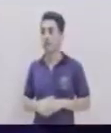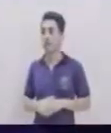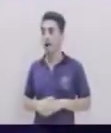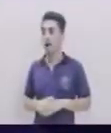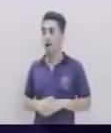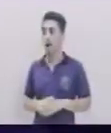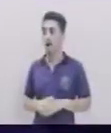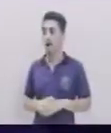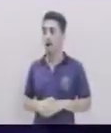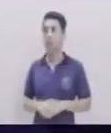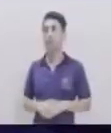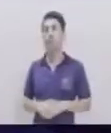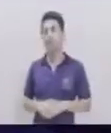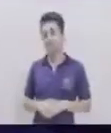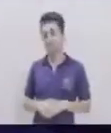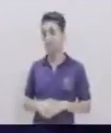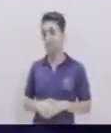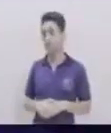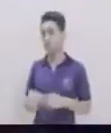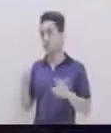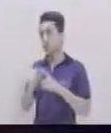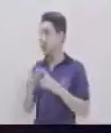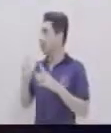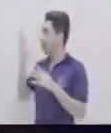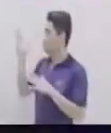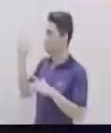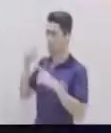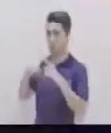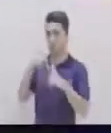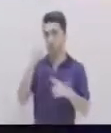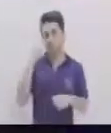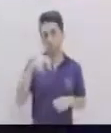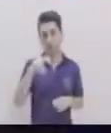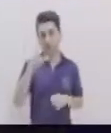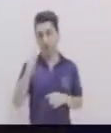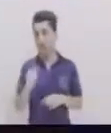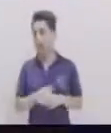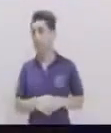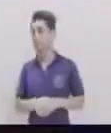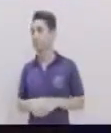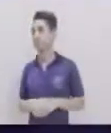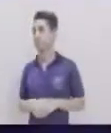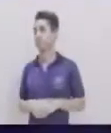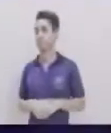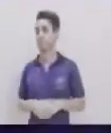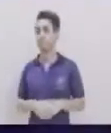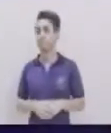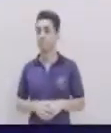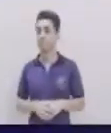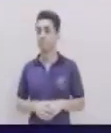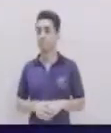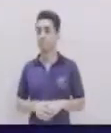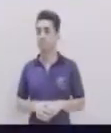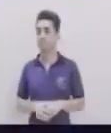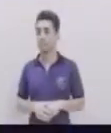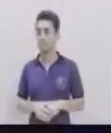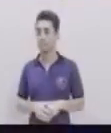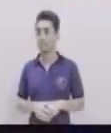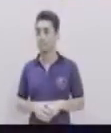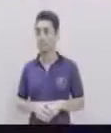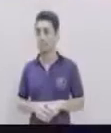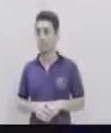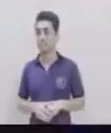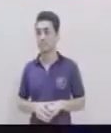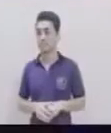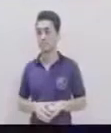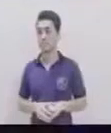tanto, vamos a pronunciarla ambuki. Repitan después de mí, ambuki. Continuamos. Y